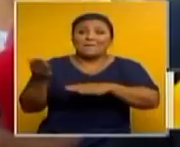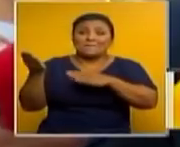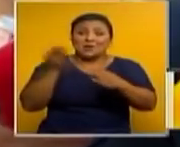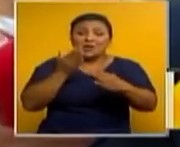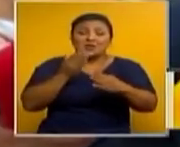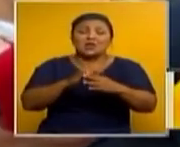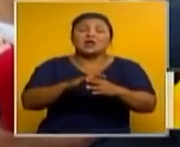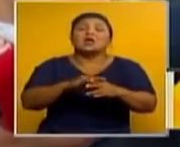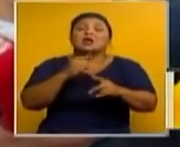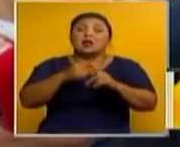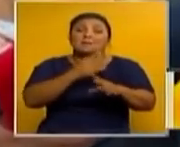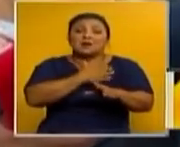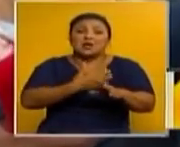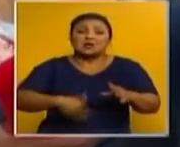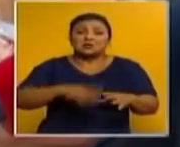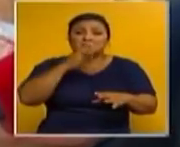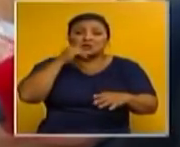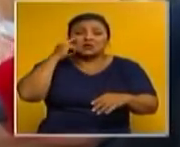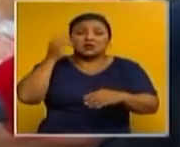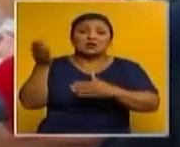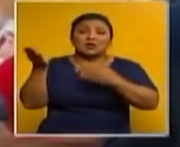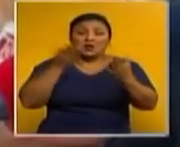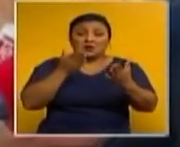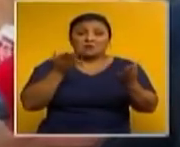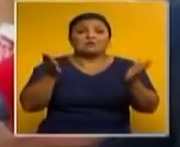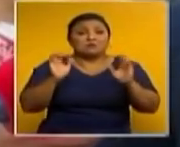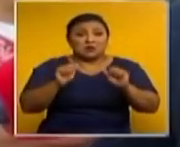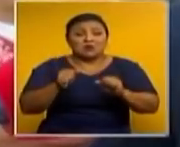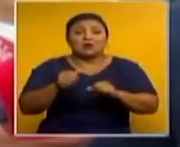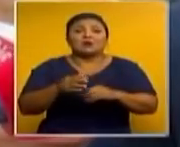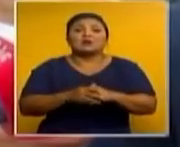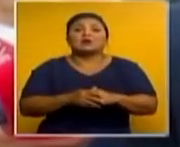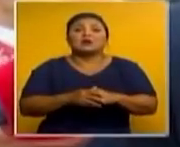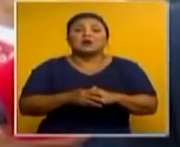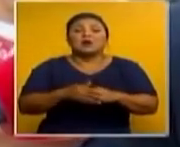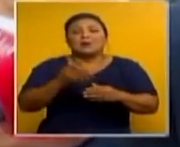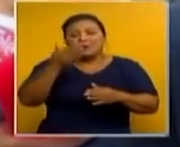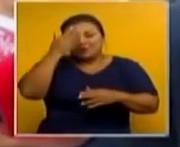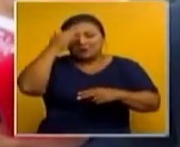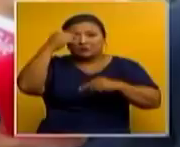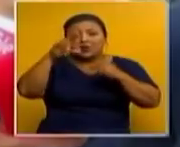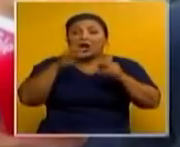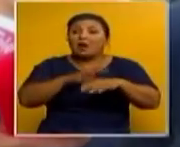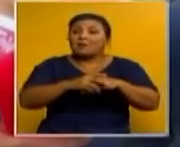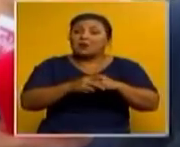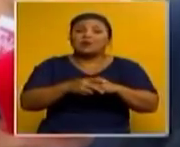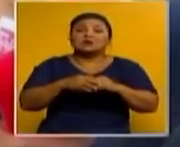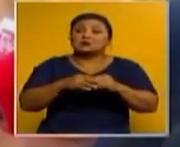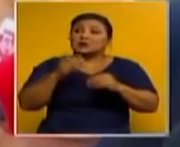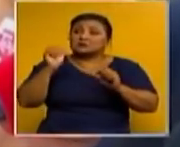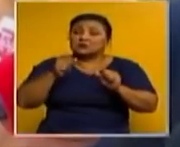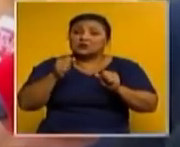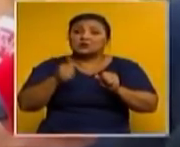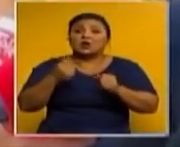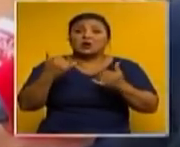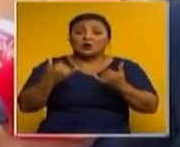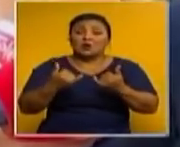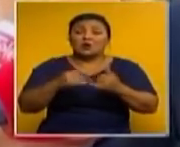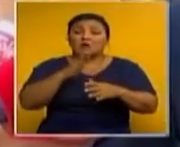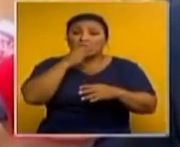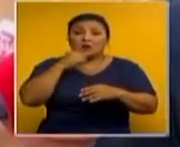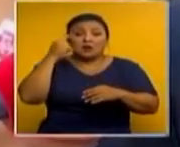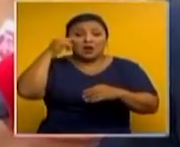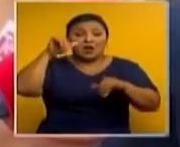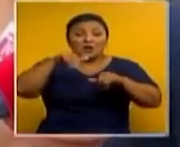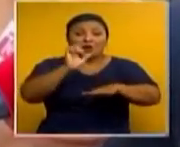la República, Rafael Correa. Esto en cuanto a la situación de los medios públicos, aprovechando la presencia del señor Correa en el